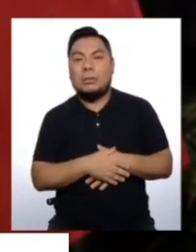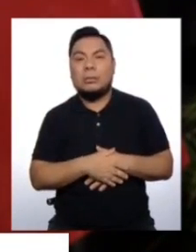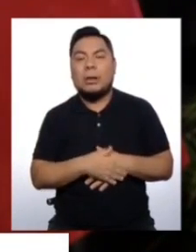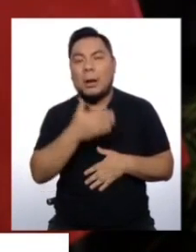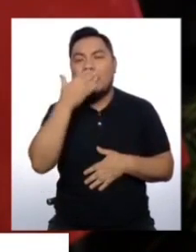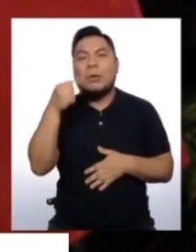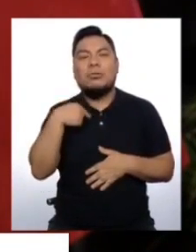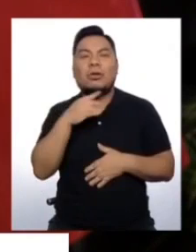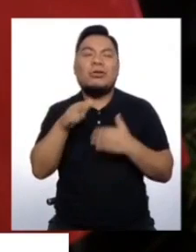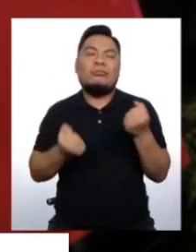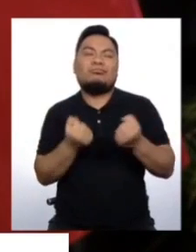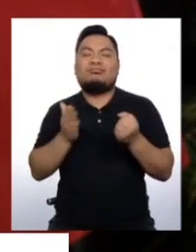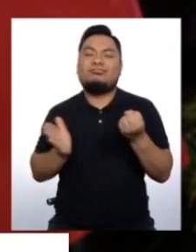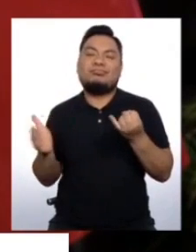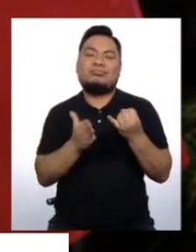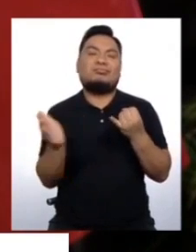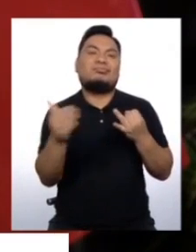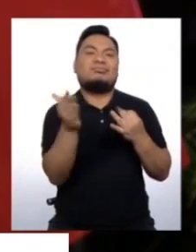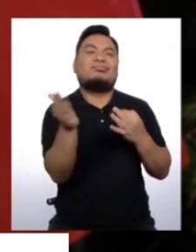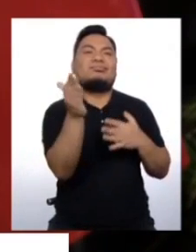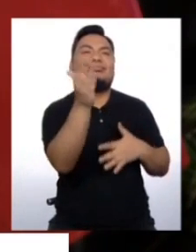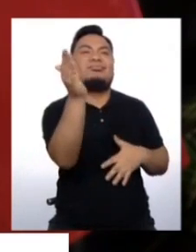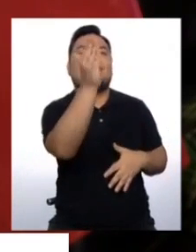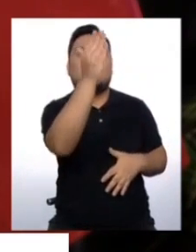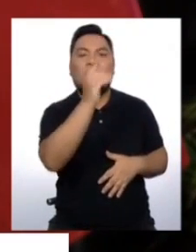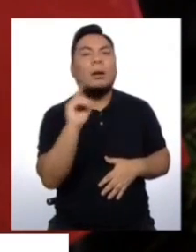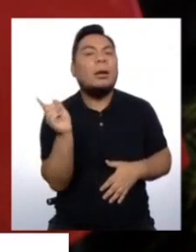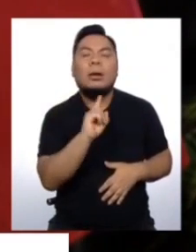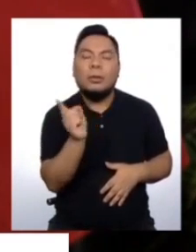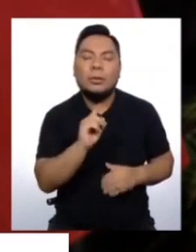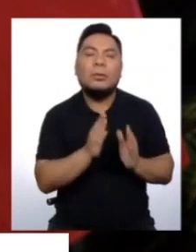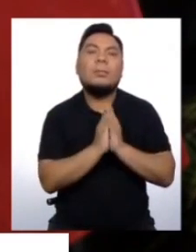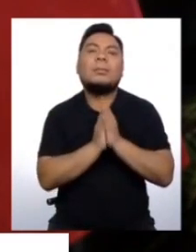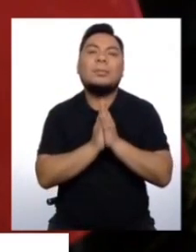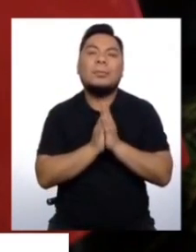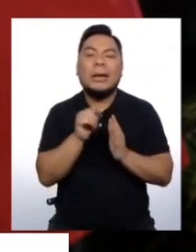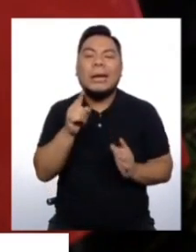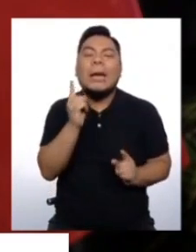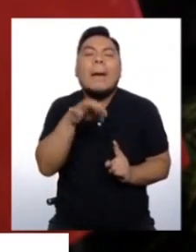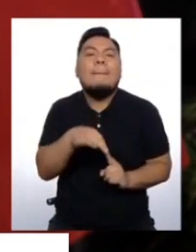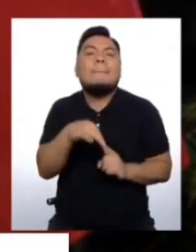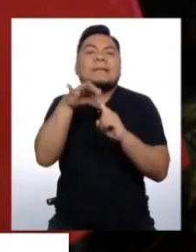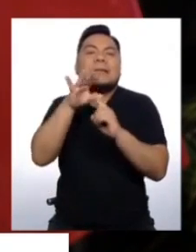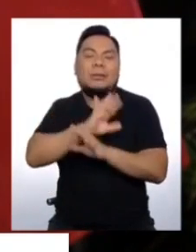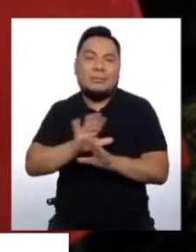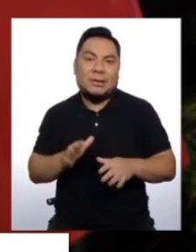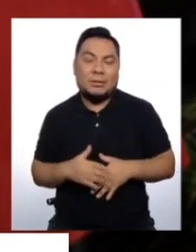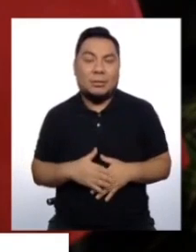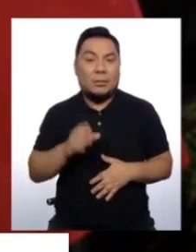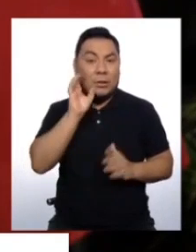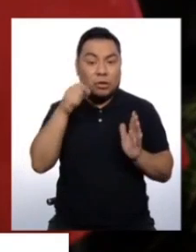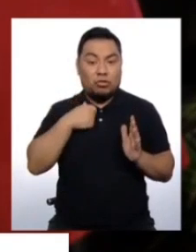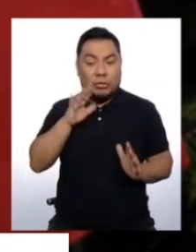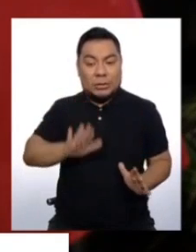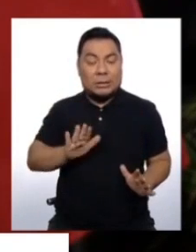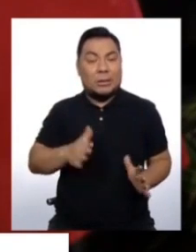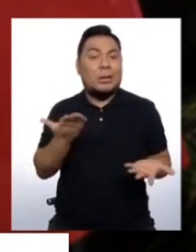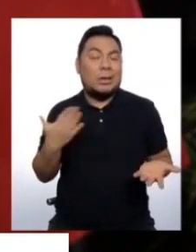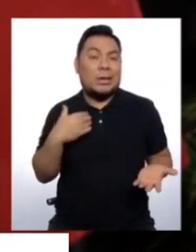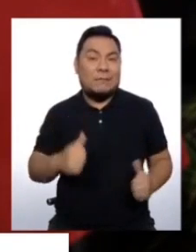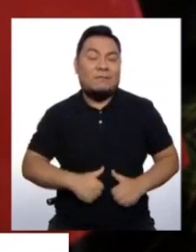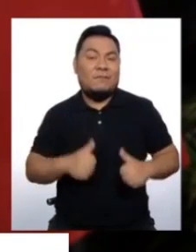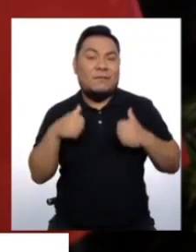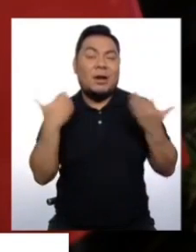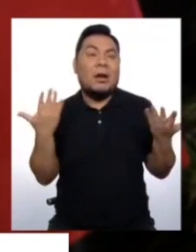voy atravesando toda la ciudad. Por favor, estamos en una situación excepcional. Estamos por eso, en estas